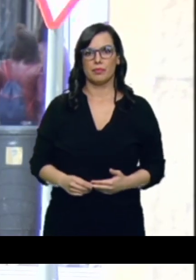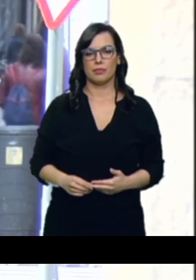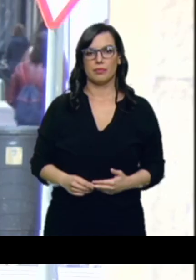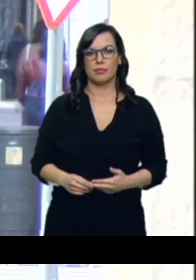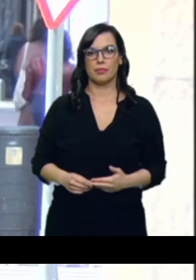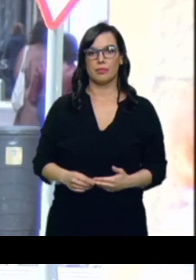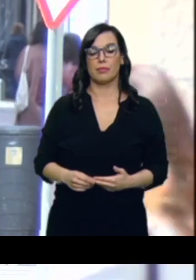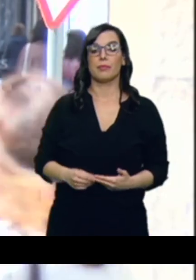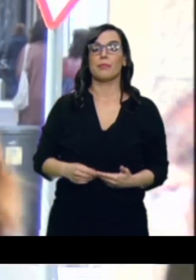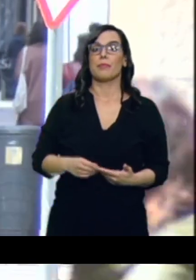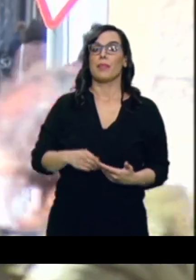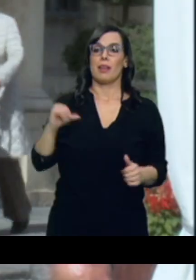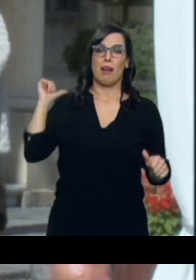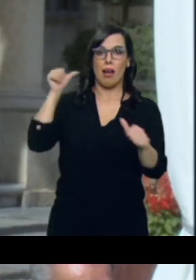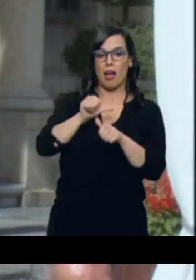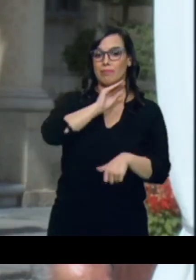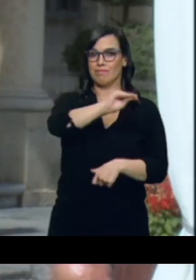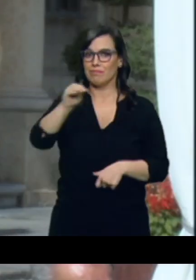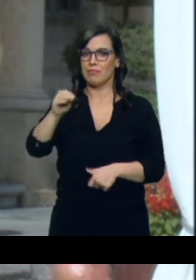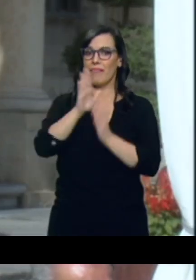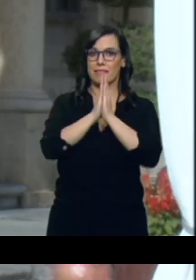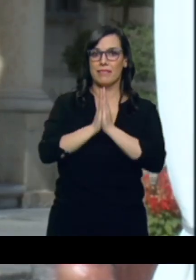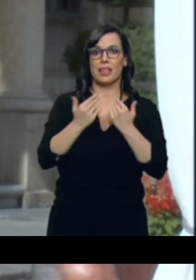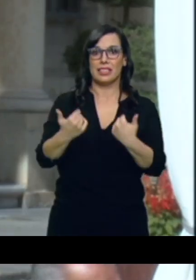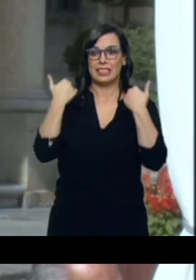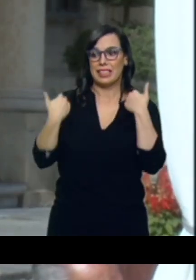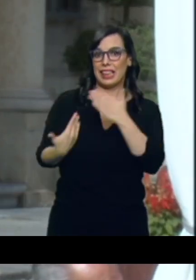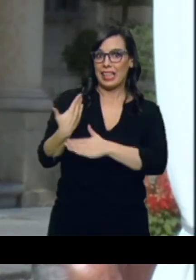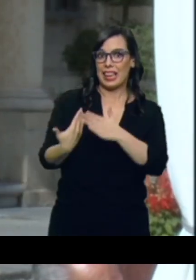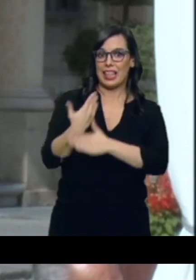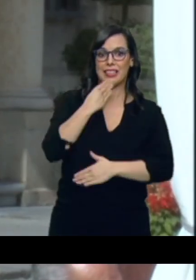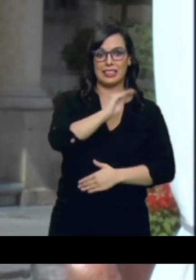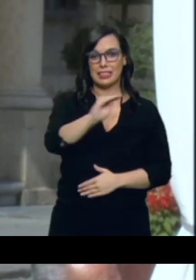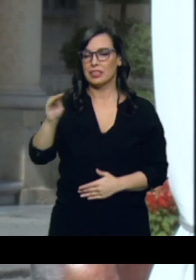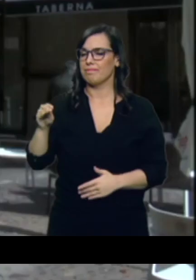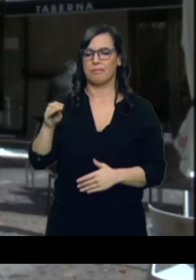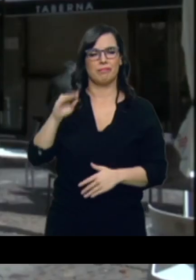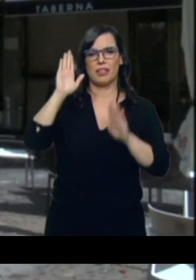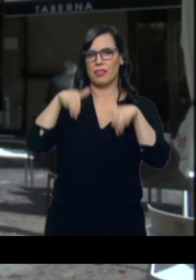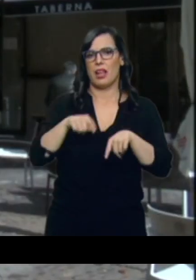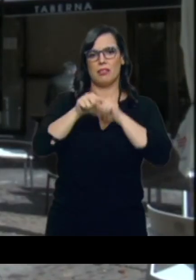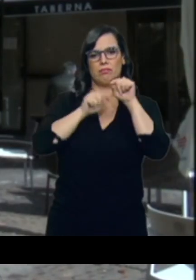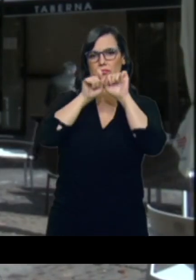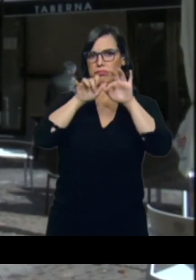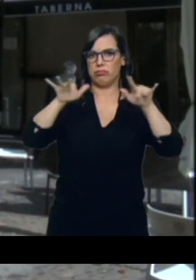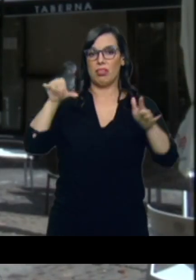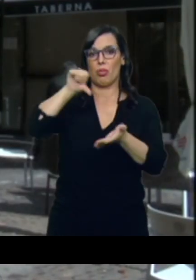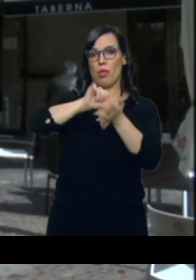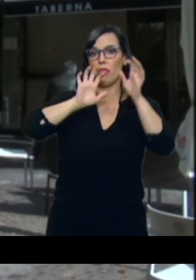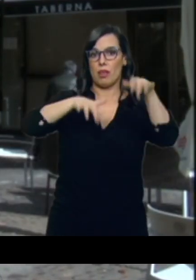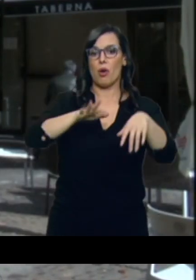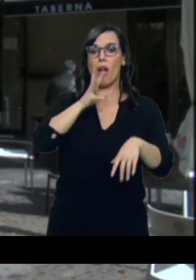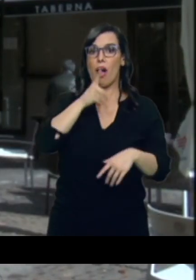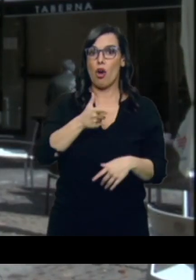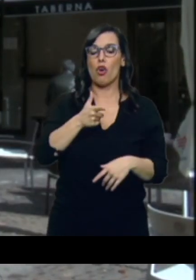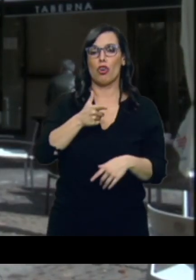Los llamamientos a la responsabilidad social en los últimos días no han conseguido frenar la línea ascendente de contagios en la ciudad de León, que ahora ve cómo entran